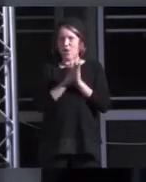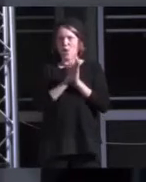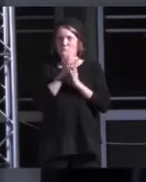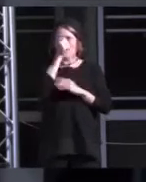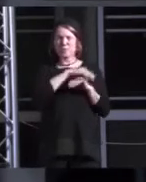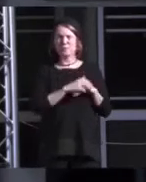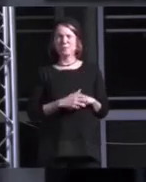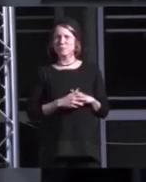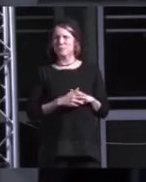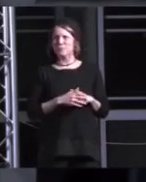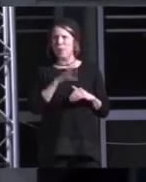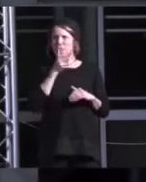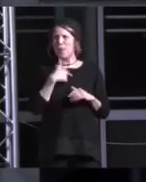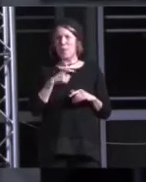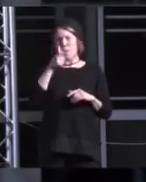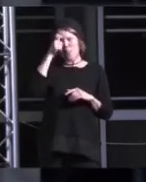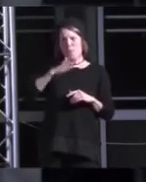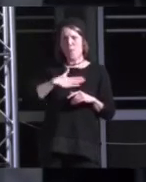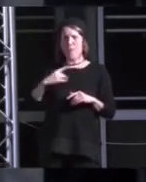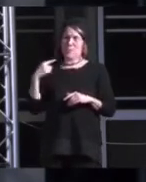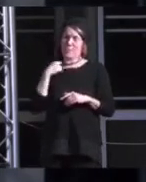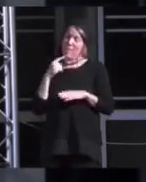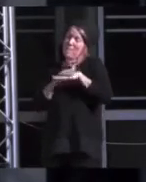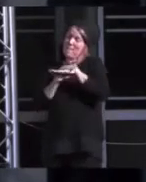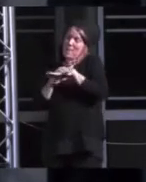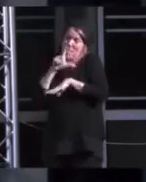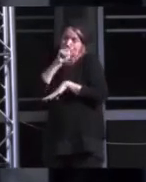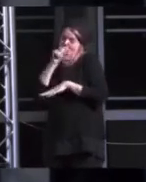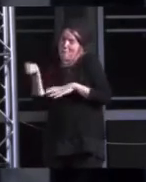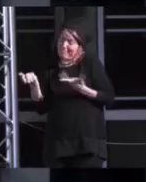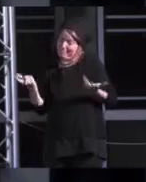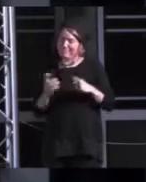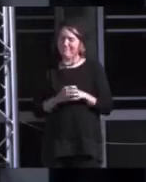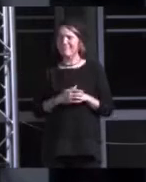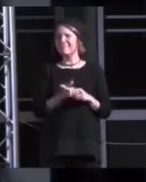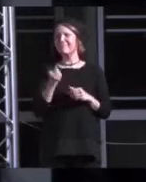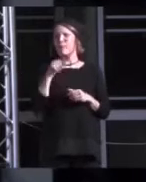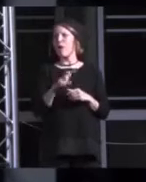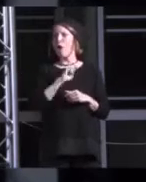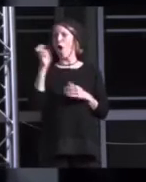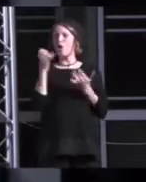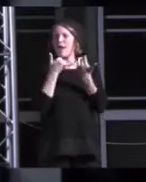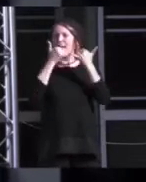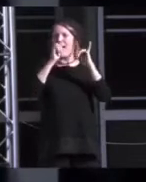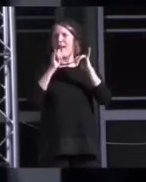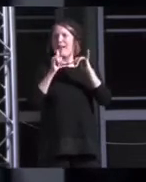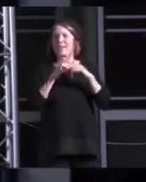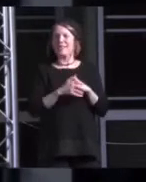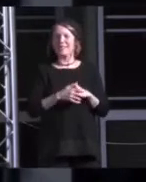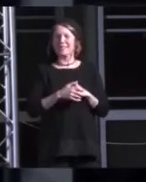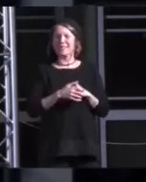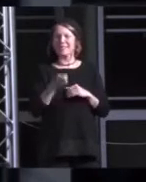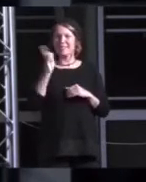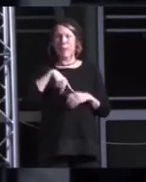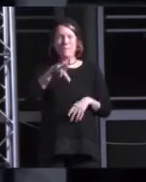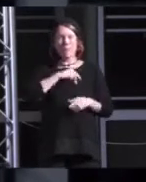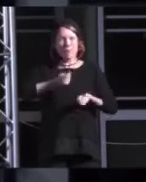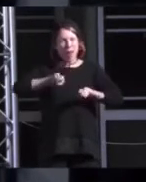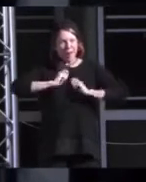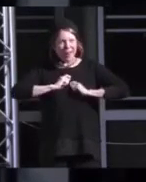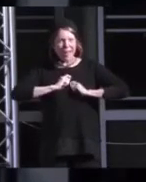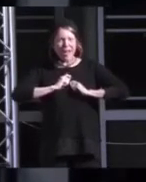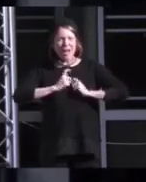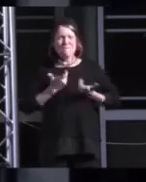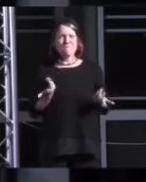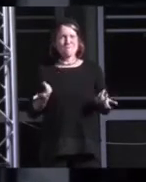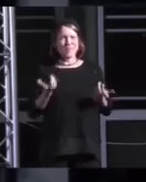que desde Montijo, perdóname, Lola, pero hace poco también estuvimos en otra gala donde también pudiste entregarme un premio y me